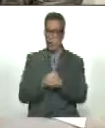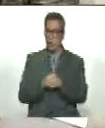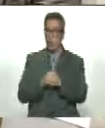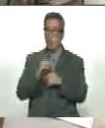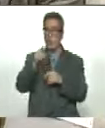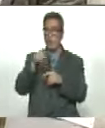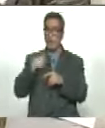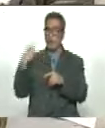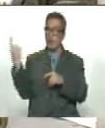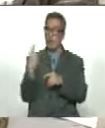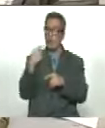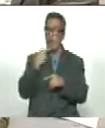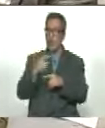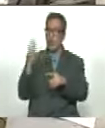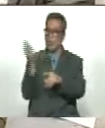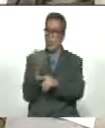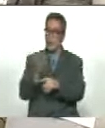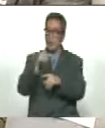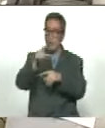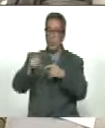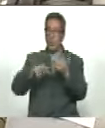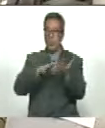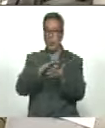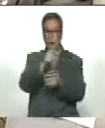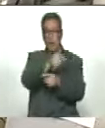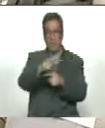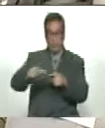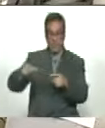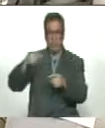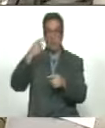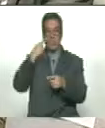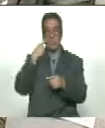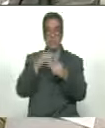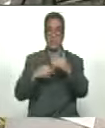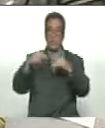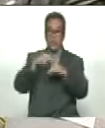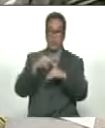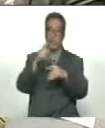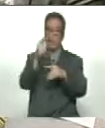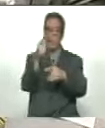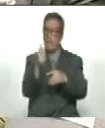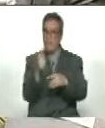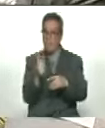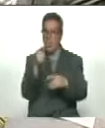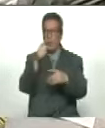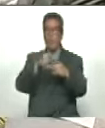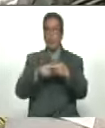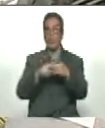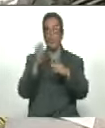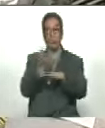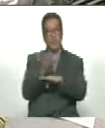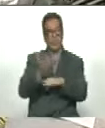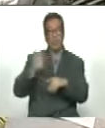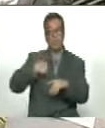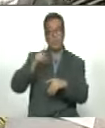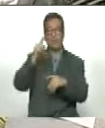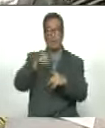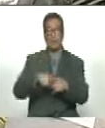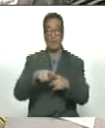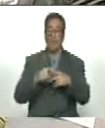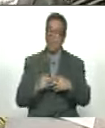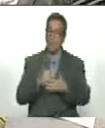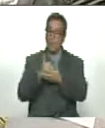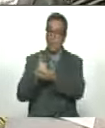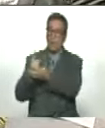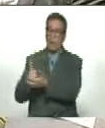que hemos venido diciendo que las sanciones afectan a nuestra gente y que el levantamiento parcial y la flexibilización de sanciones tiene que traer